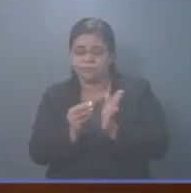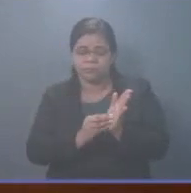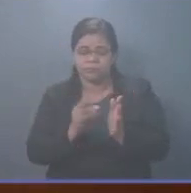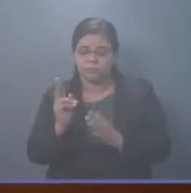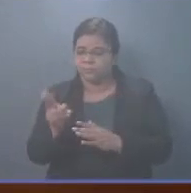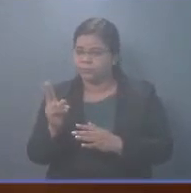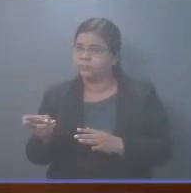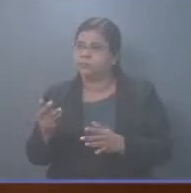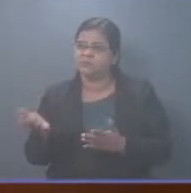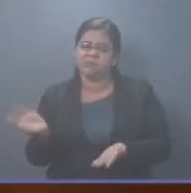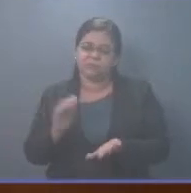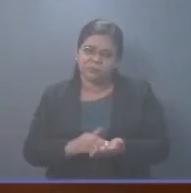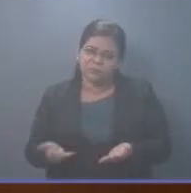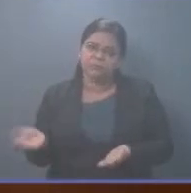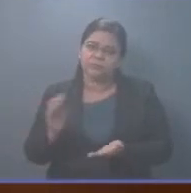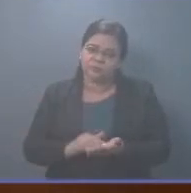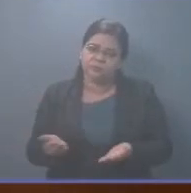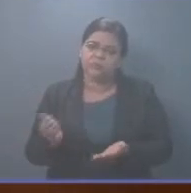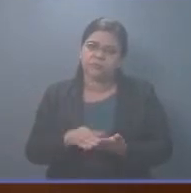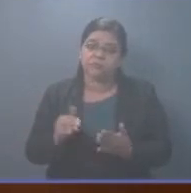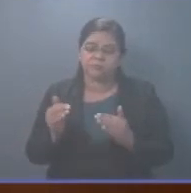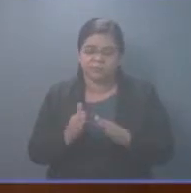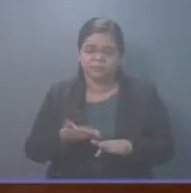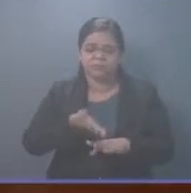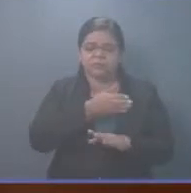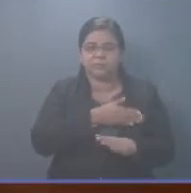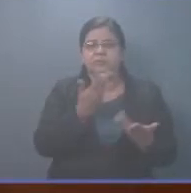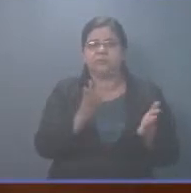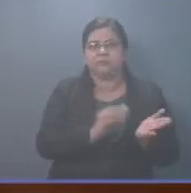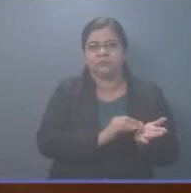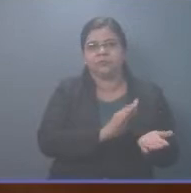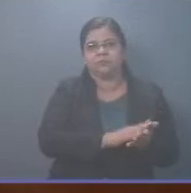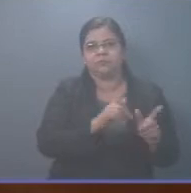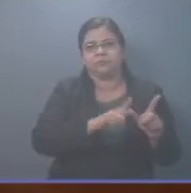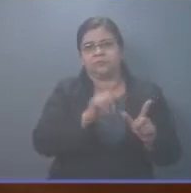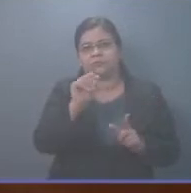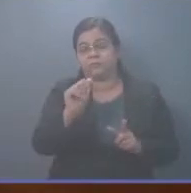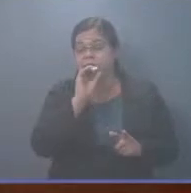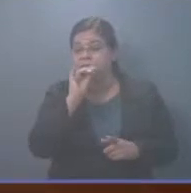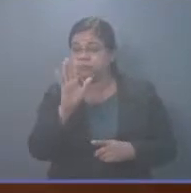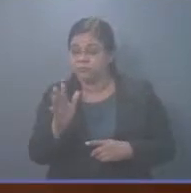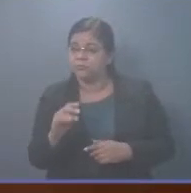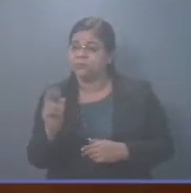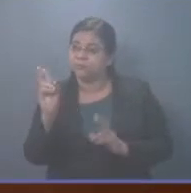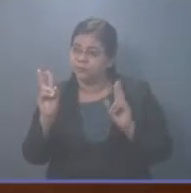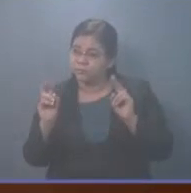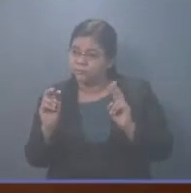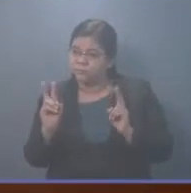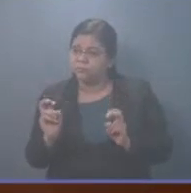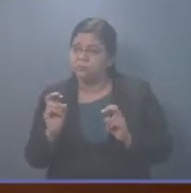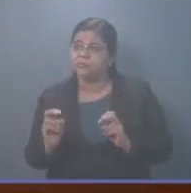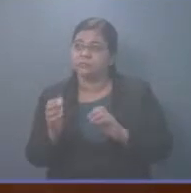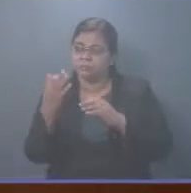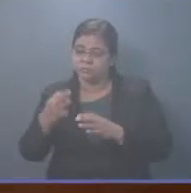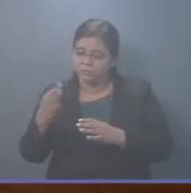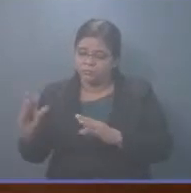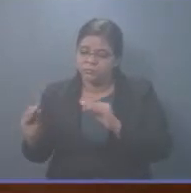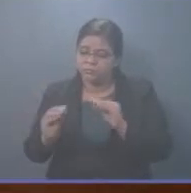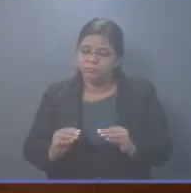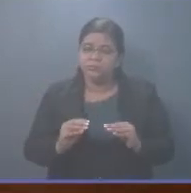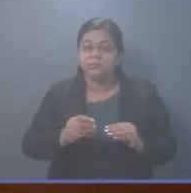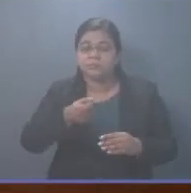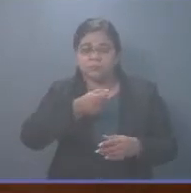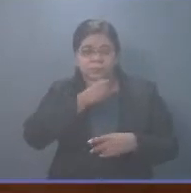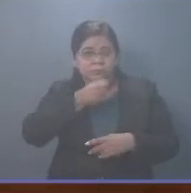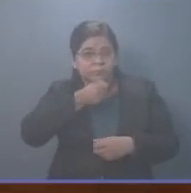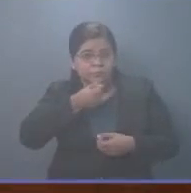es repetitivo con respecto a lo desarrollado en el literal A, al establecer que debe garantizar la ejecución de campañas de